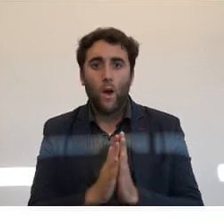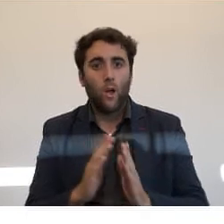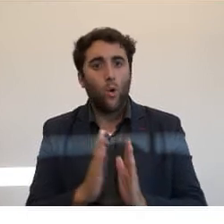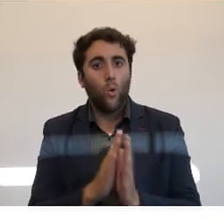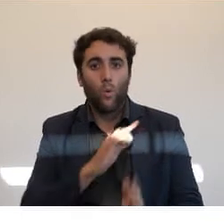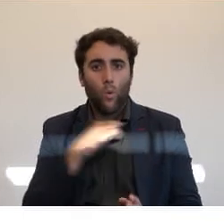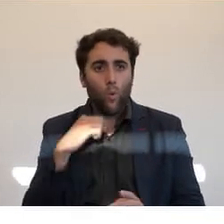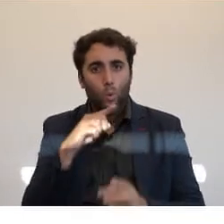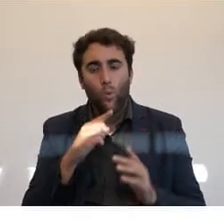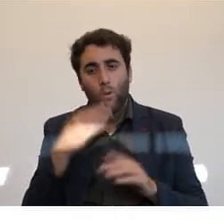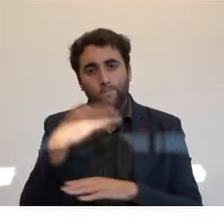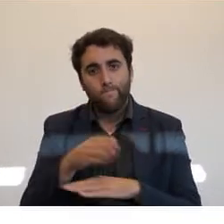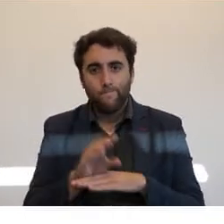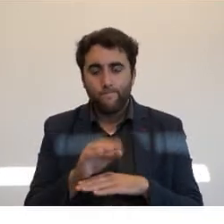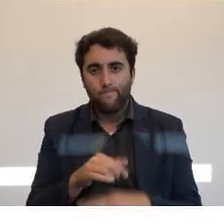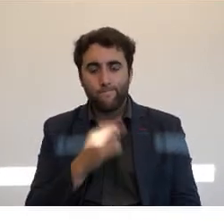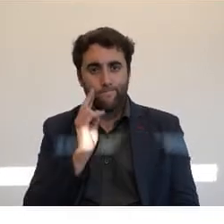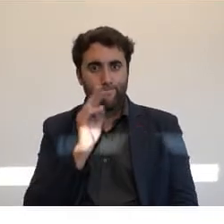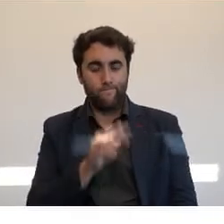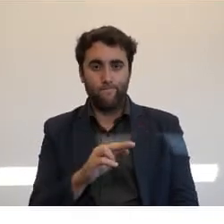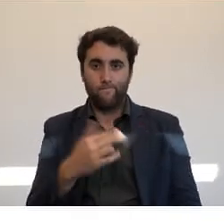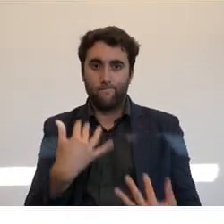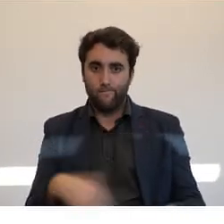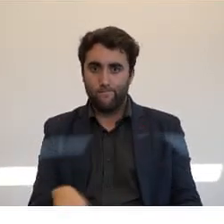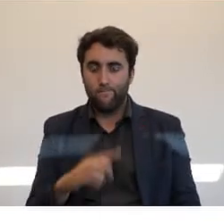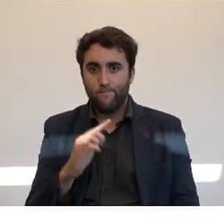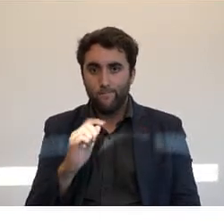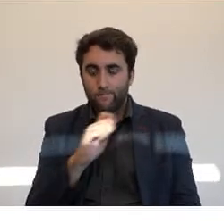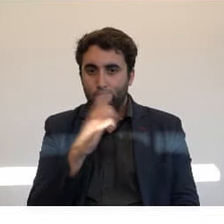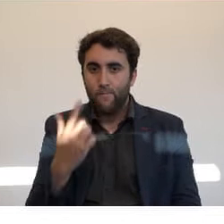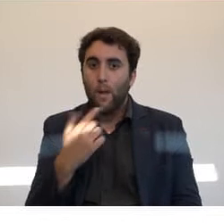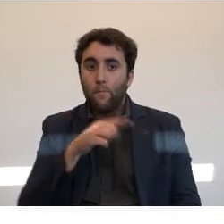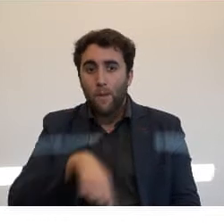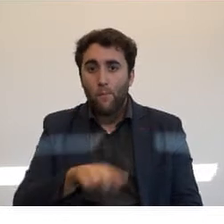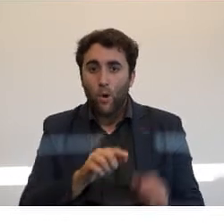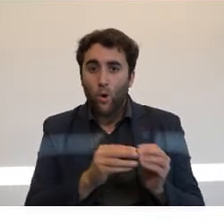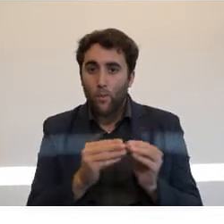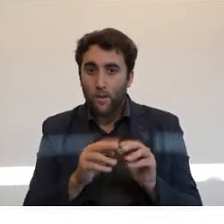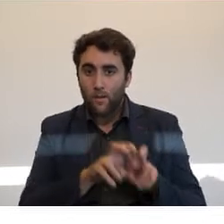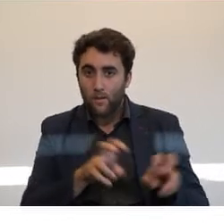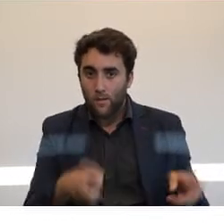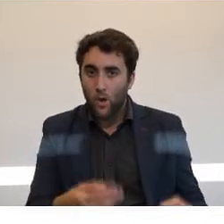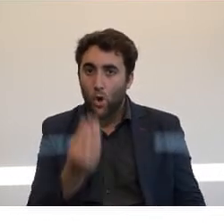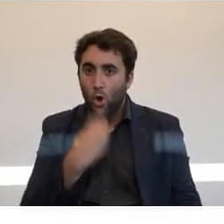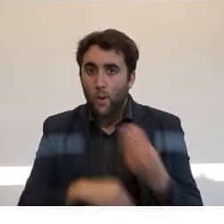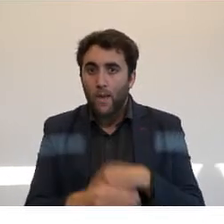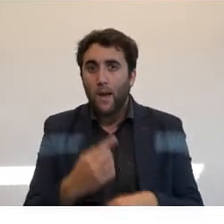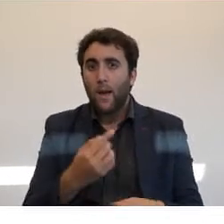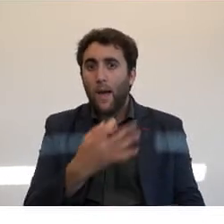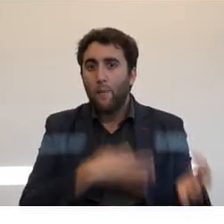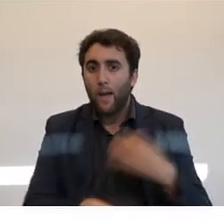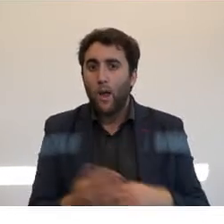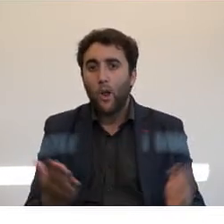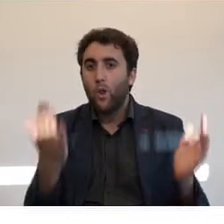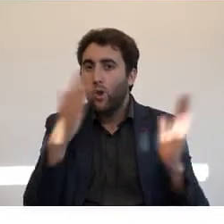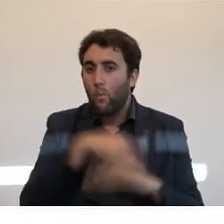Y hubo una imagen que me impactó, que es esta. Porque resulta que mientras comían nos explicaron que no pueden voltearse, que